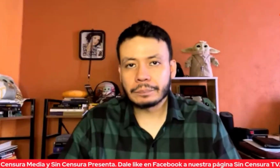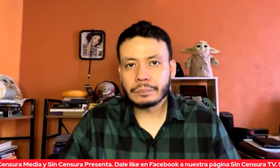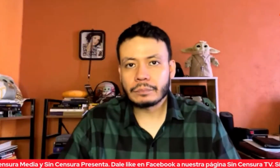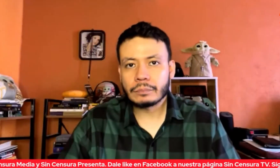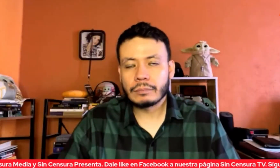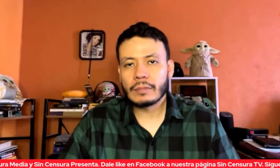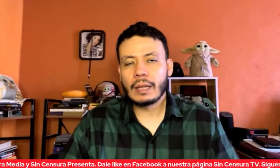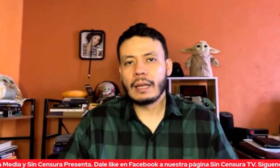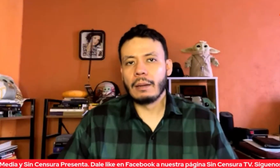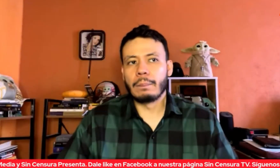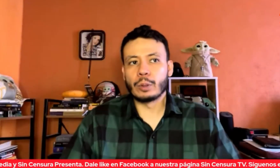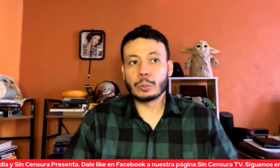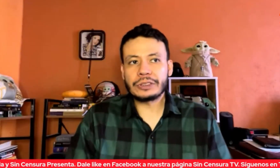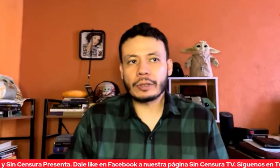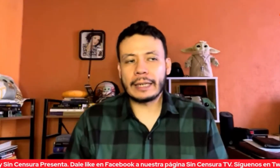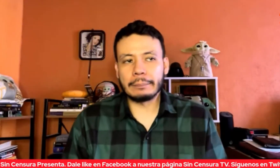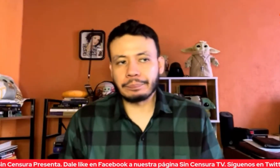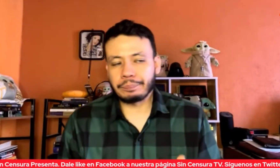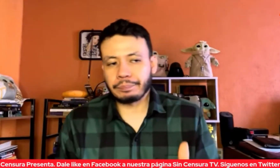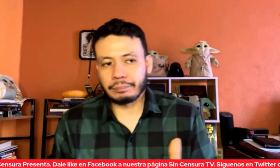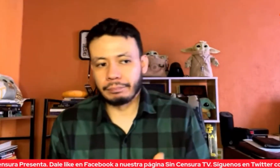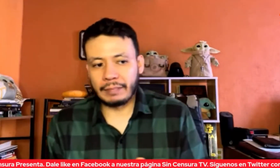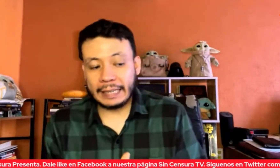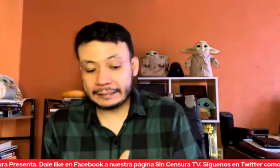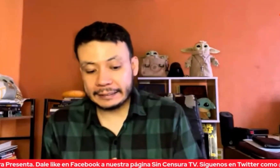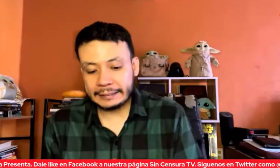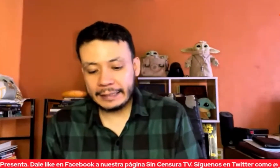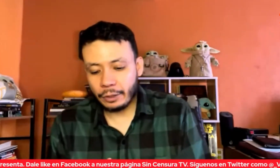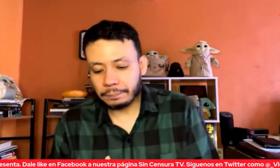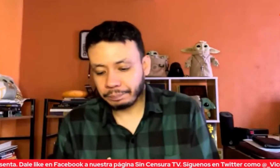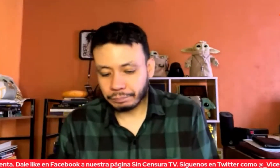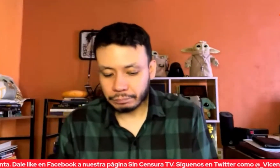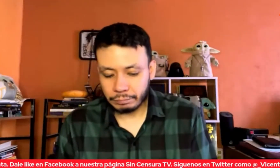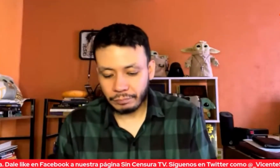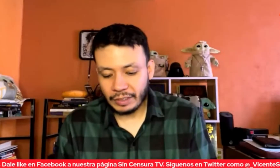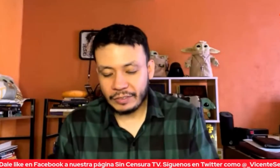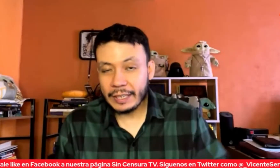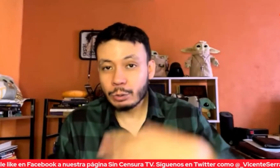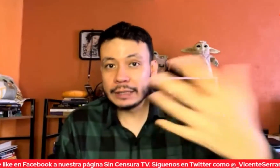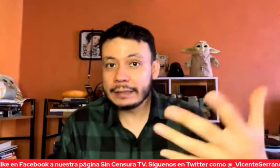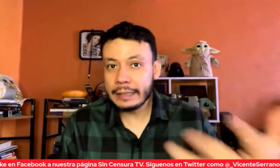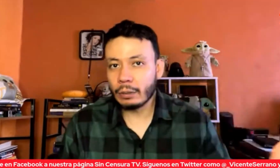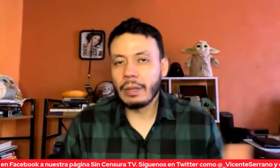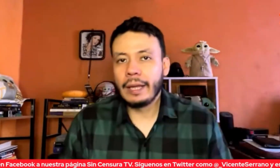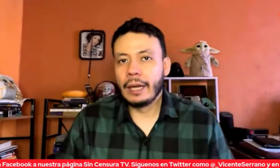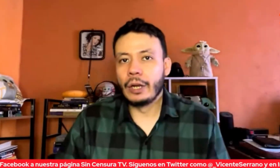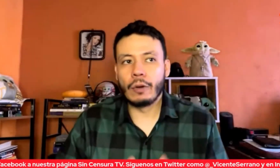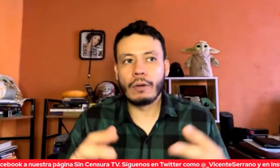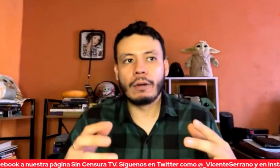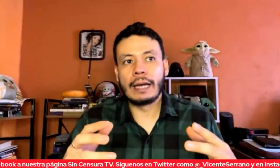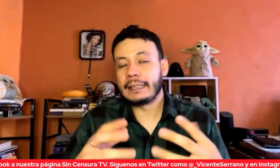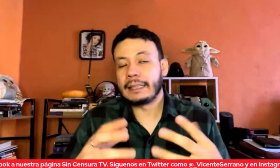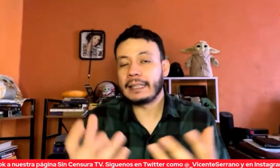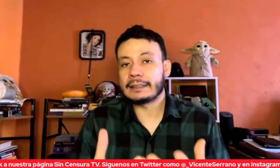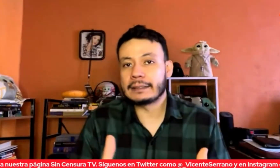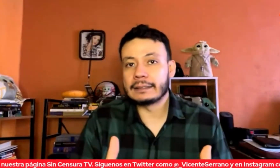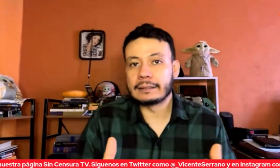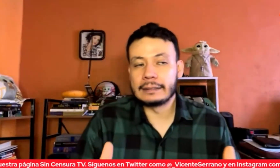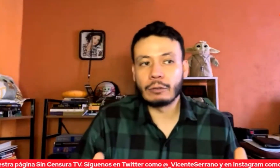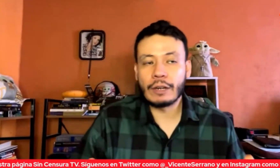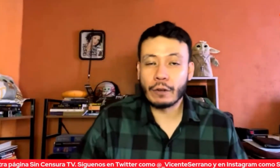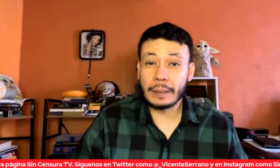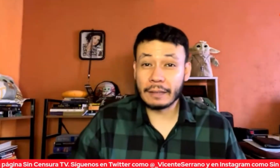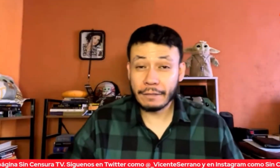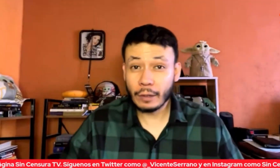que se le puede hacer a una persona. Por supuesto que este asedio tiene un sentido. No